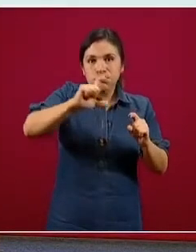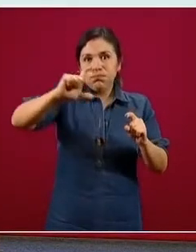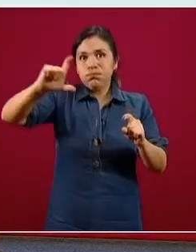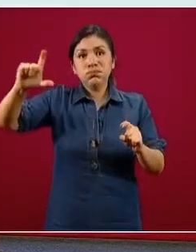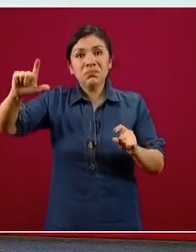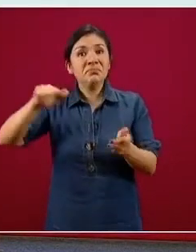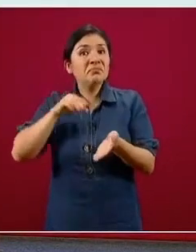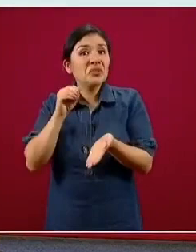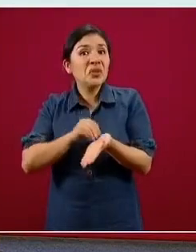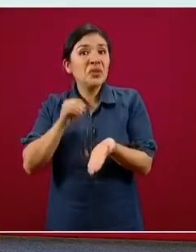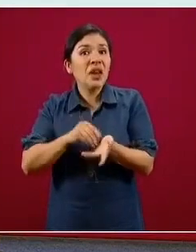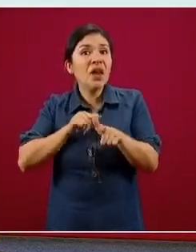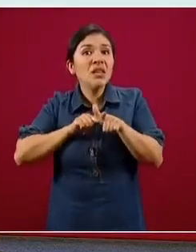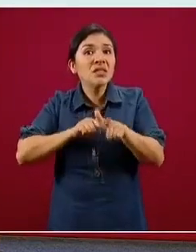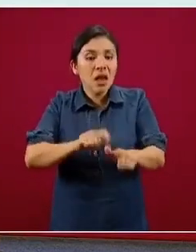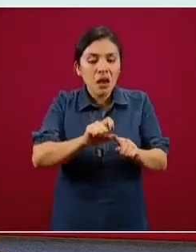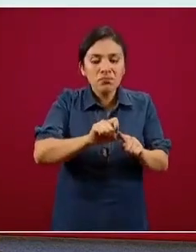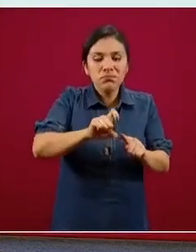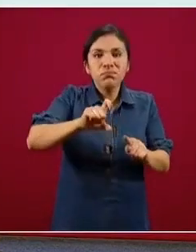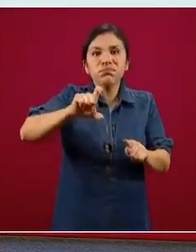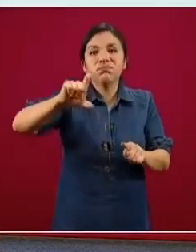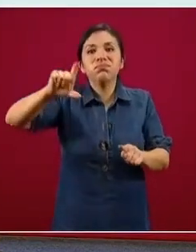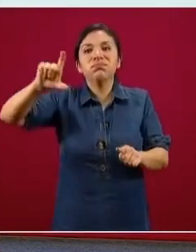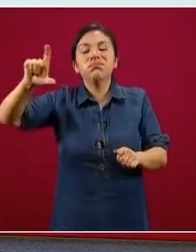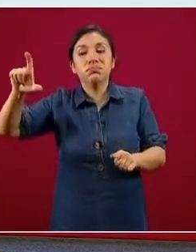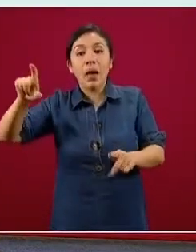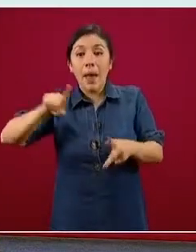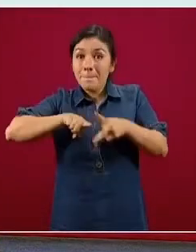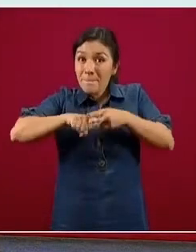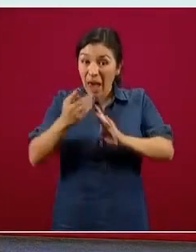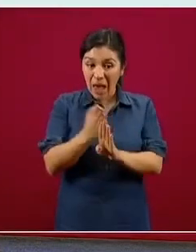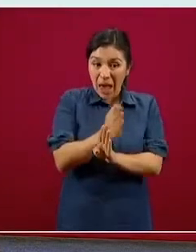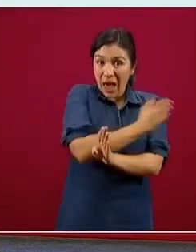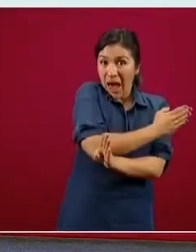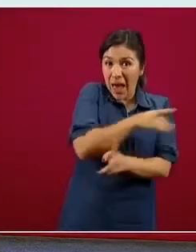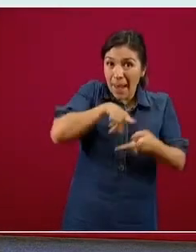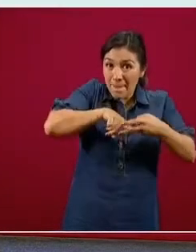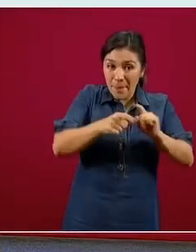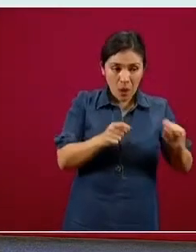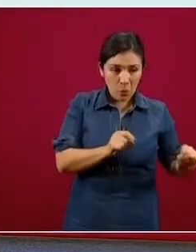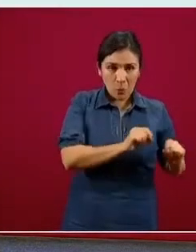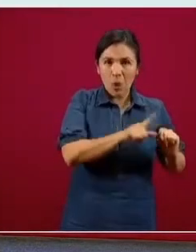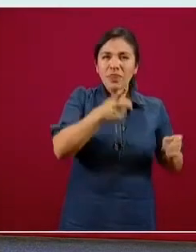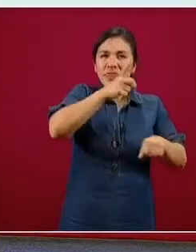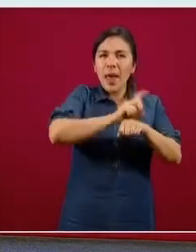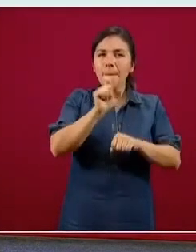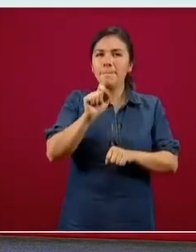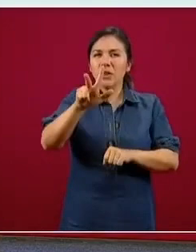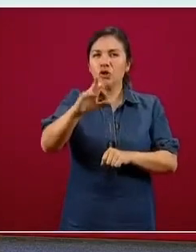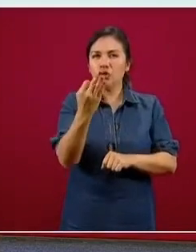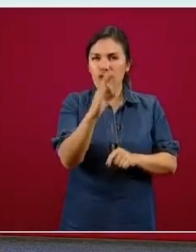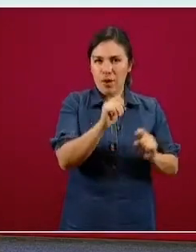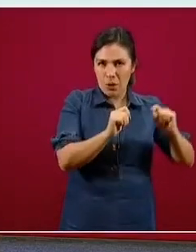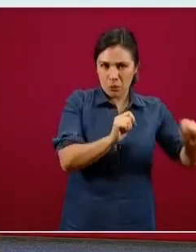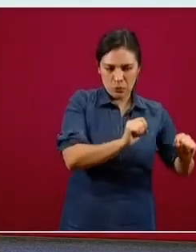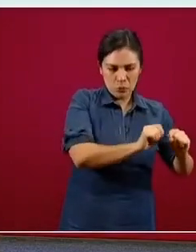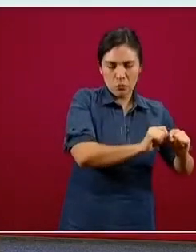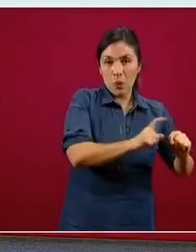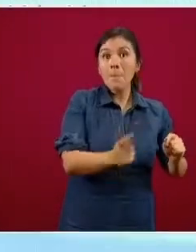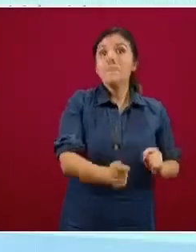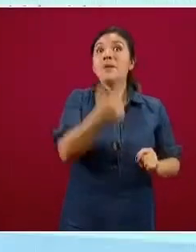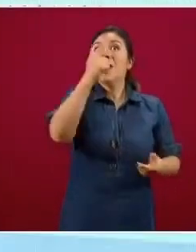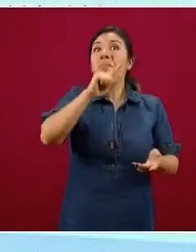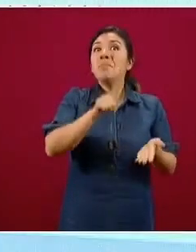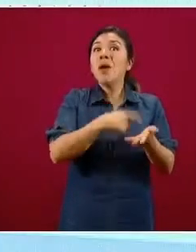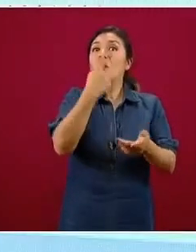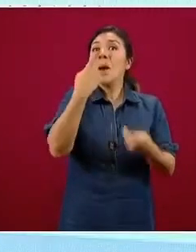ha mantenido esta curva epidémica desde su inicio, el 28 de febrero, cuando tuvimos el